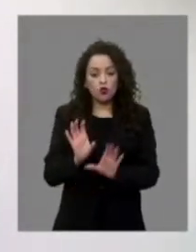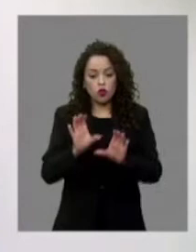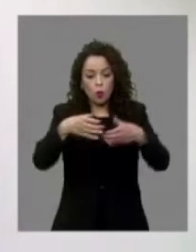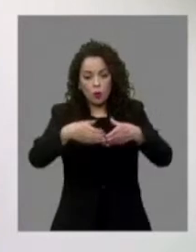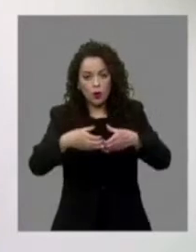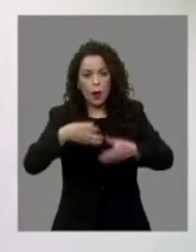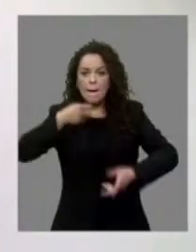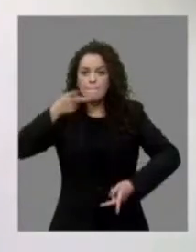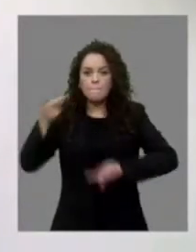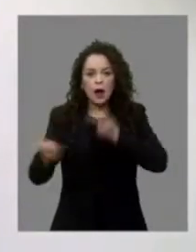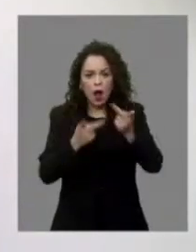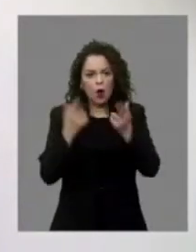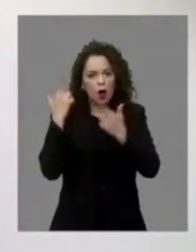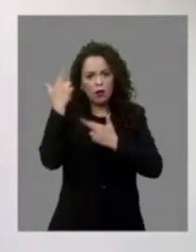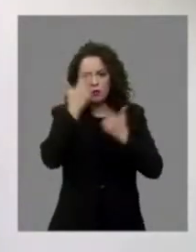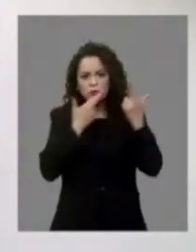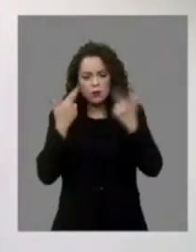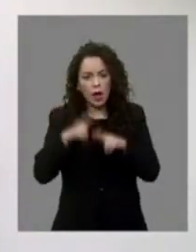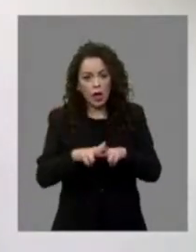comunidades.